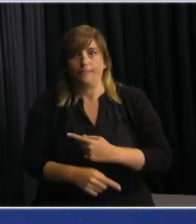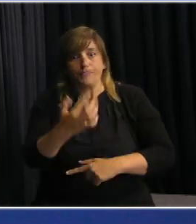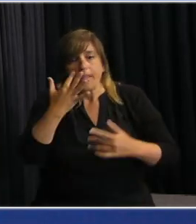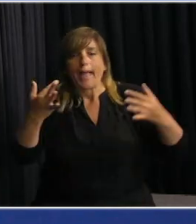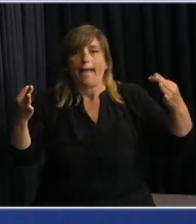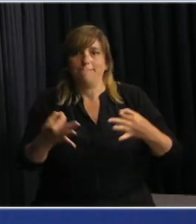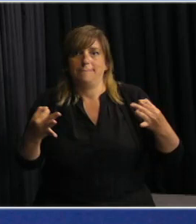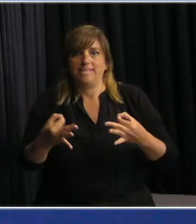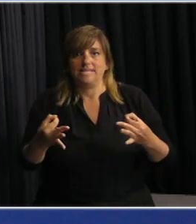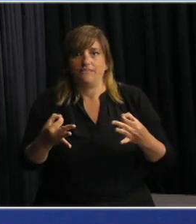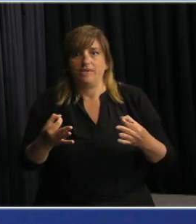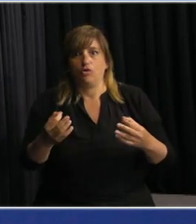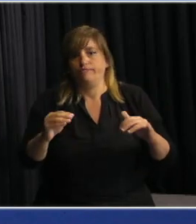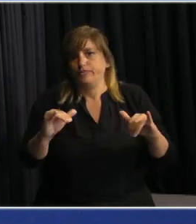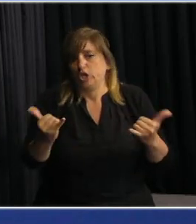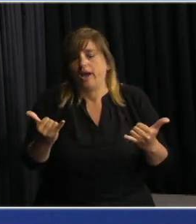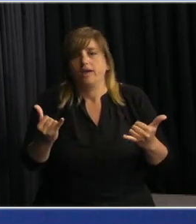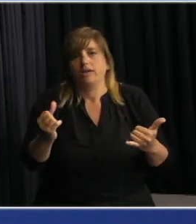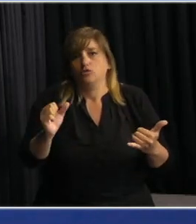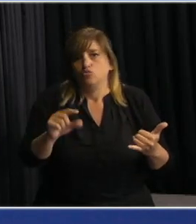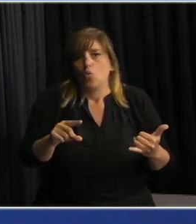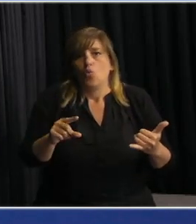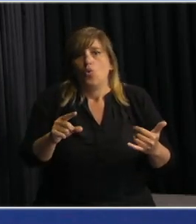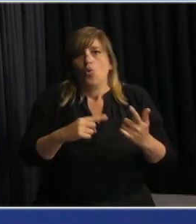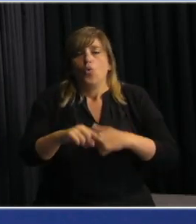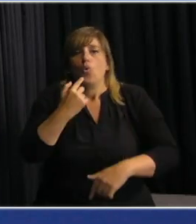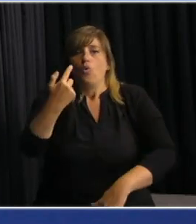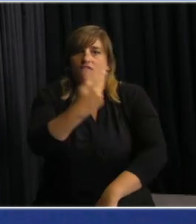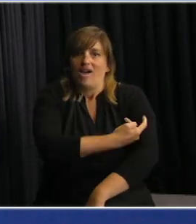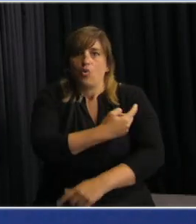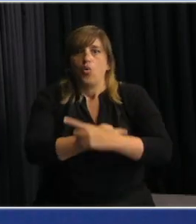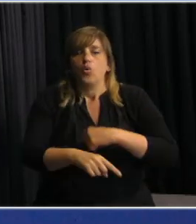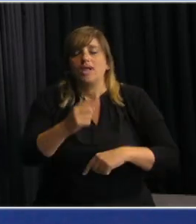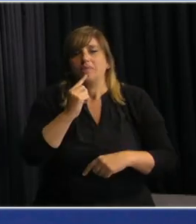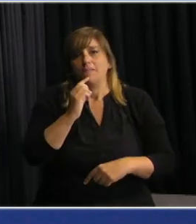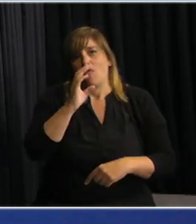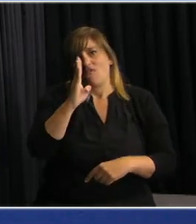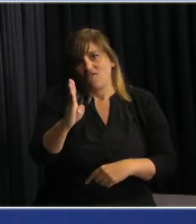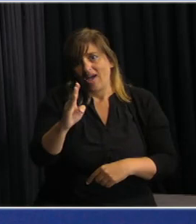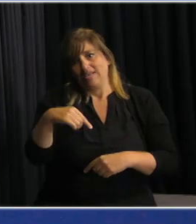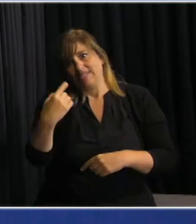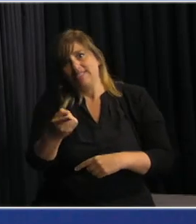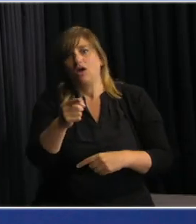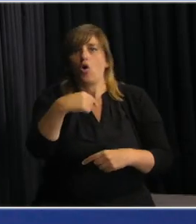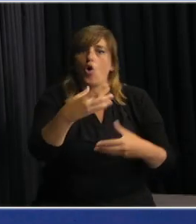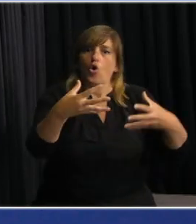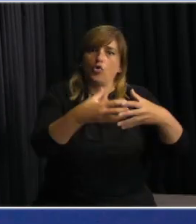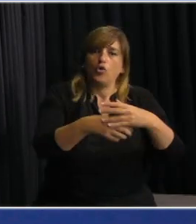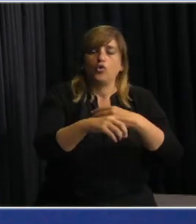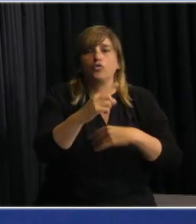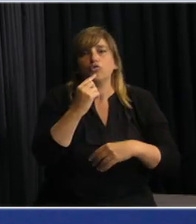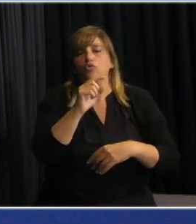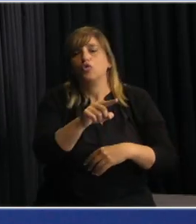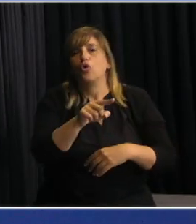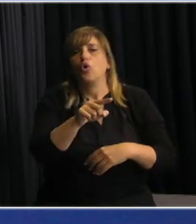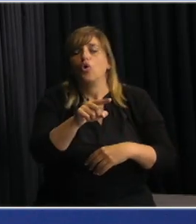Específicamente, la llegada de las vacunas de Pfizer-BioNTech deberían de ser sobre